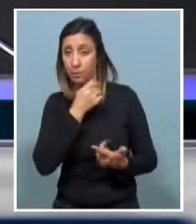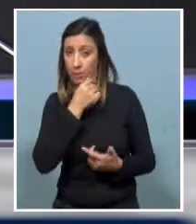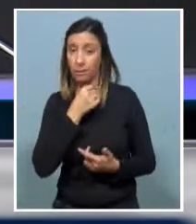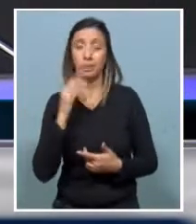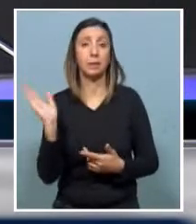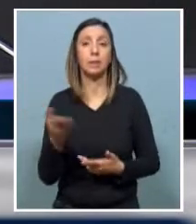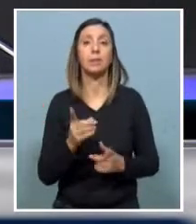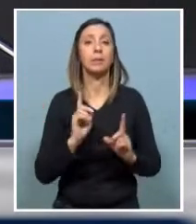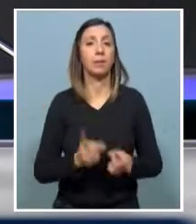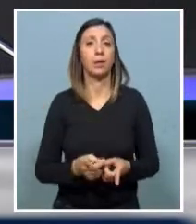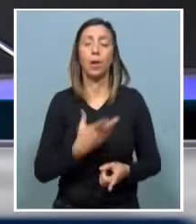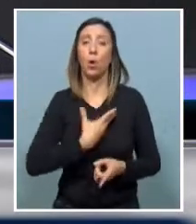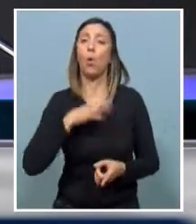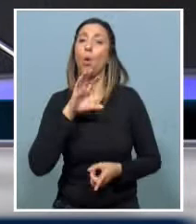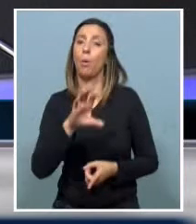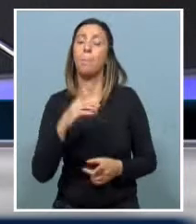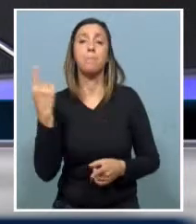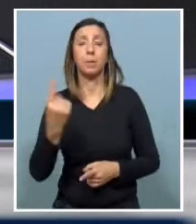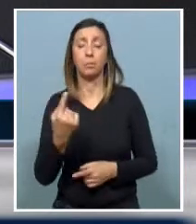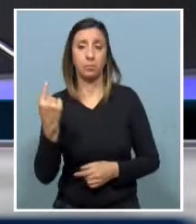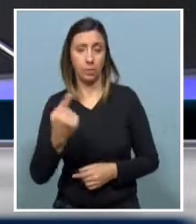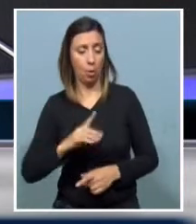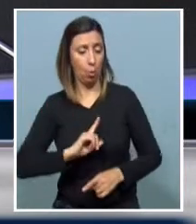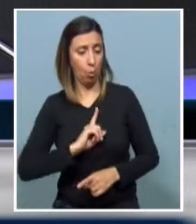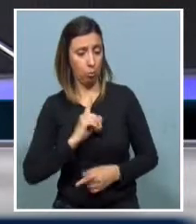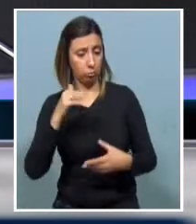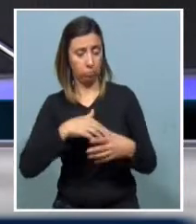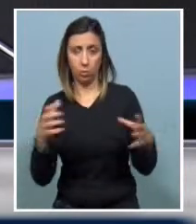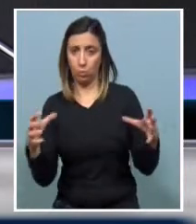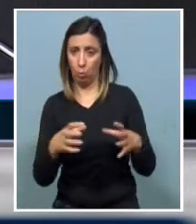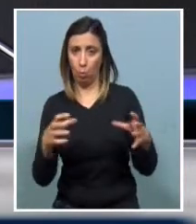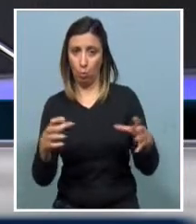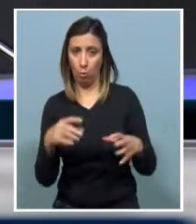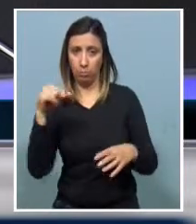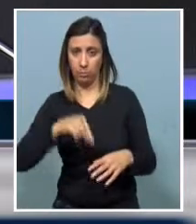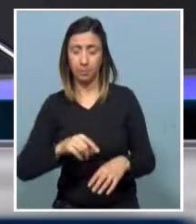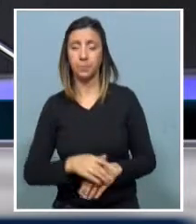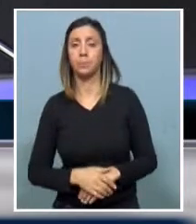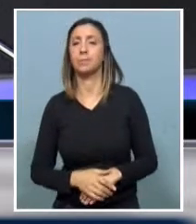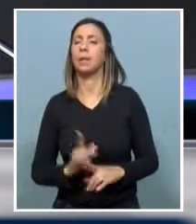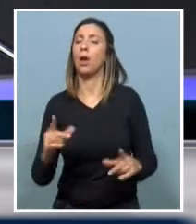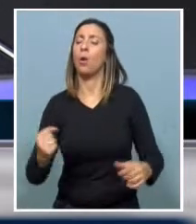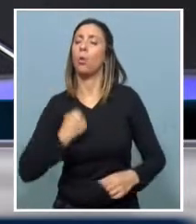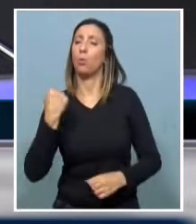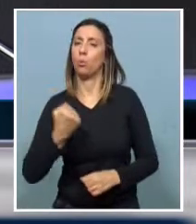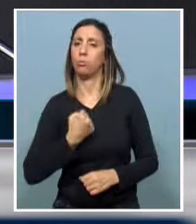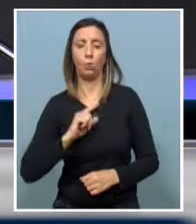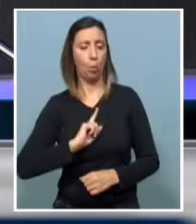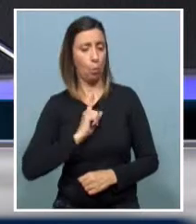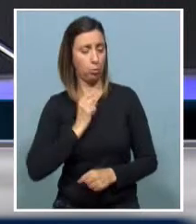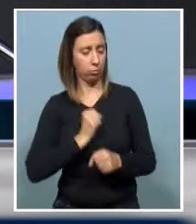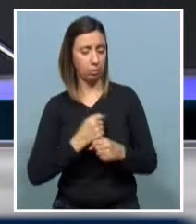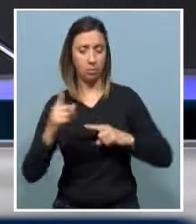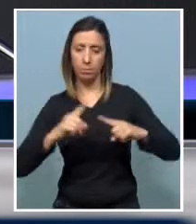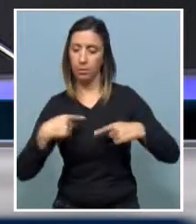muy grande de nuestro gobernador. Así que primero y principal, orgulloso de formar equipo de este gobierno, orgulloso de trabajar coordinadamente con el